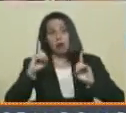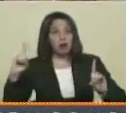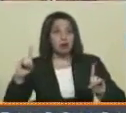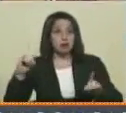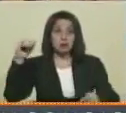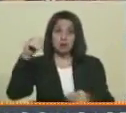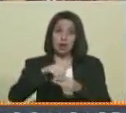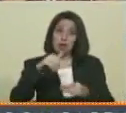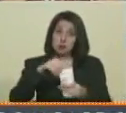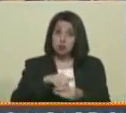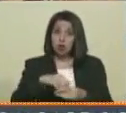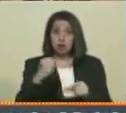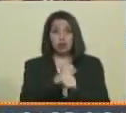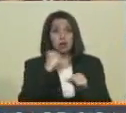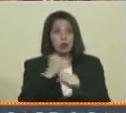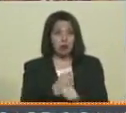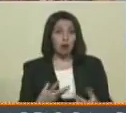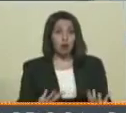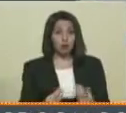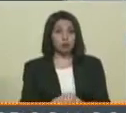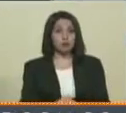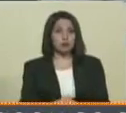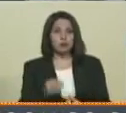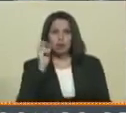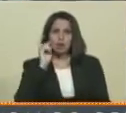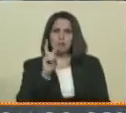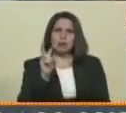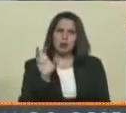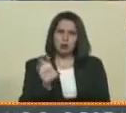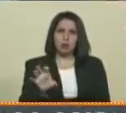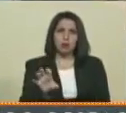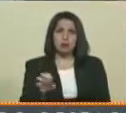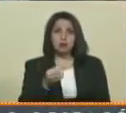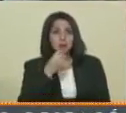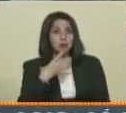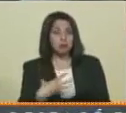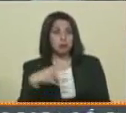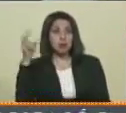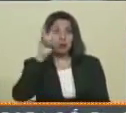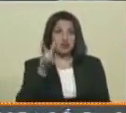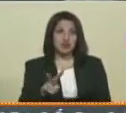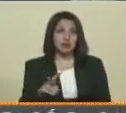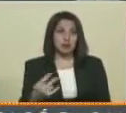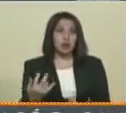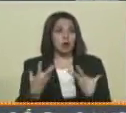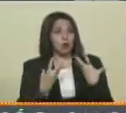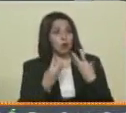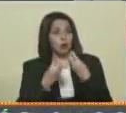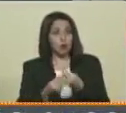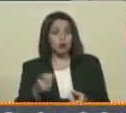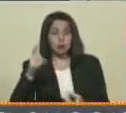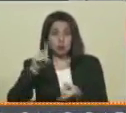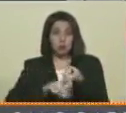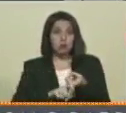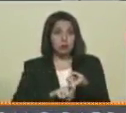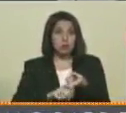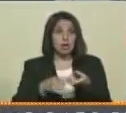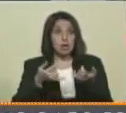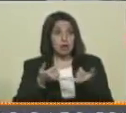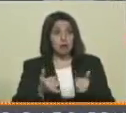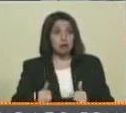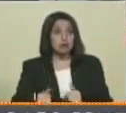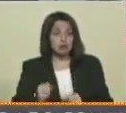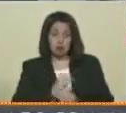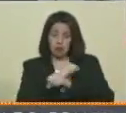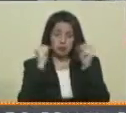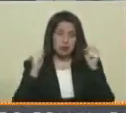elecciones, trabajo en conjunto por este bello país, por nuestra bella Venezuela. Así que aquí he venido con mi esposa, mis hijos desde